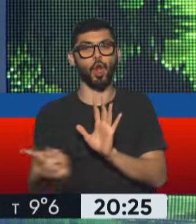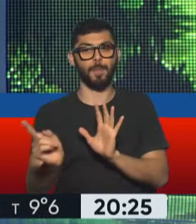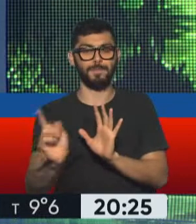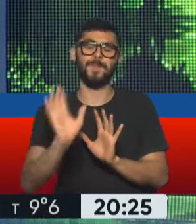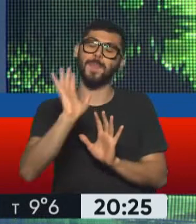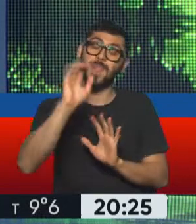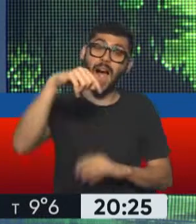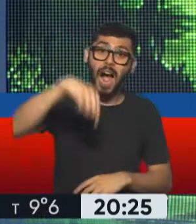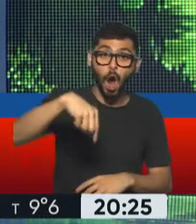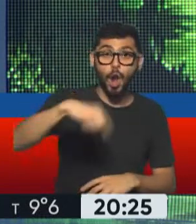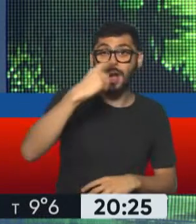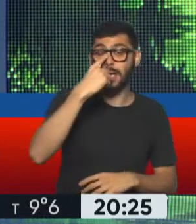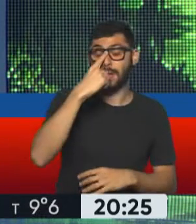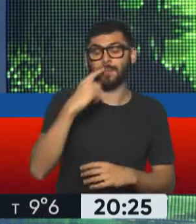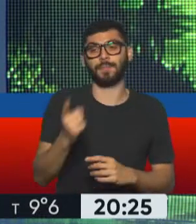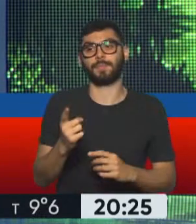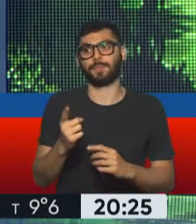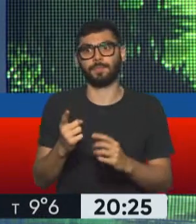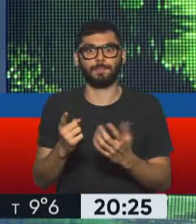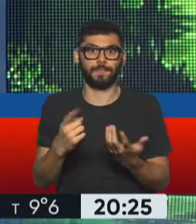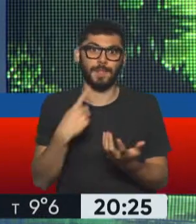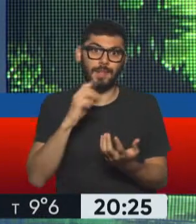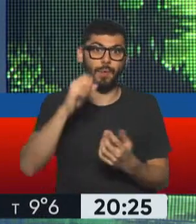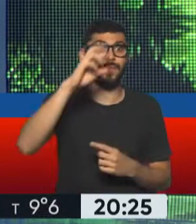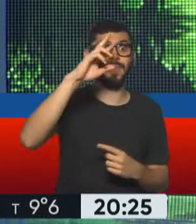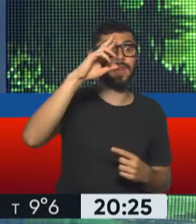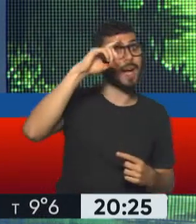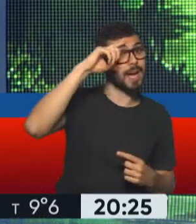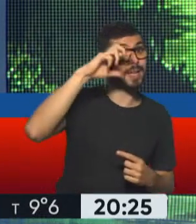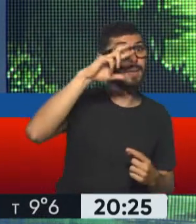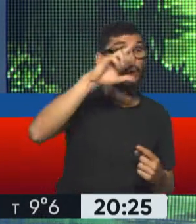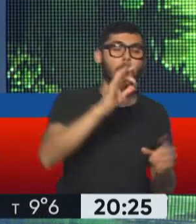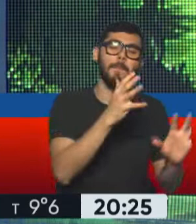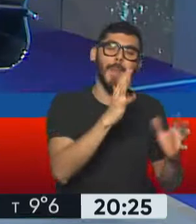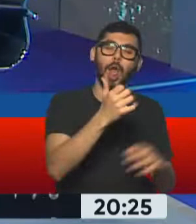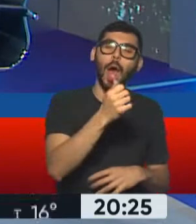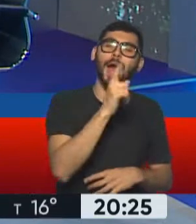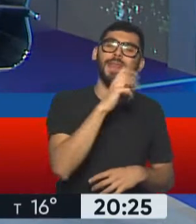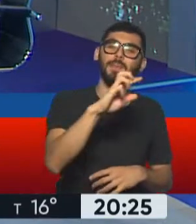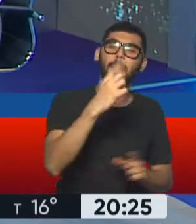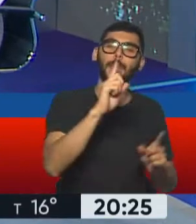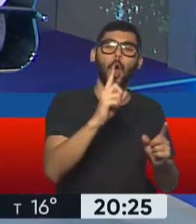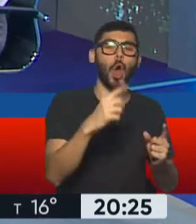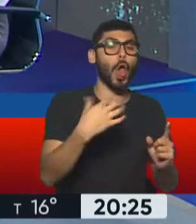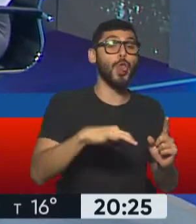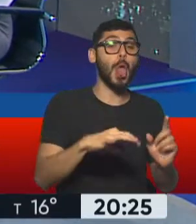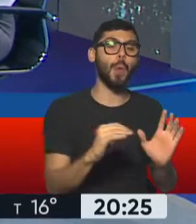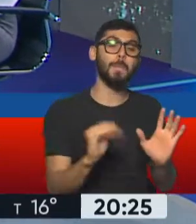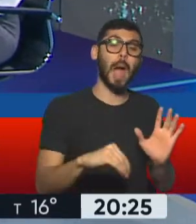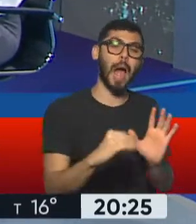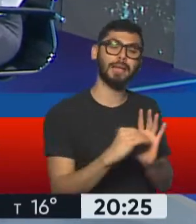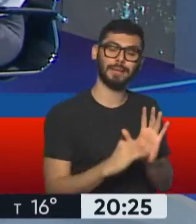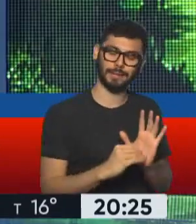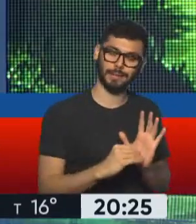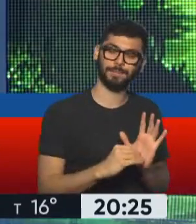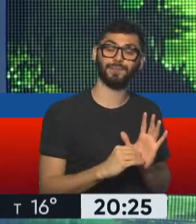las actividades más afectadas, sabiendo que el repro es un programa que es similar al ATP, pero que tiene algunos requisitos adicionales y que